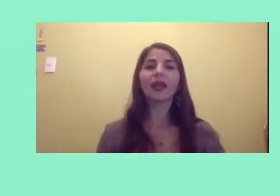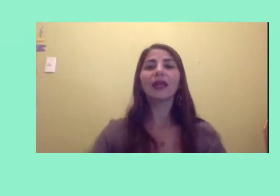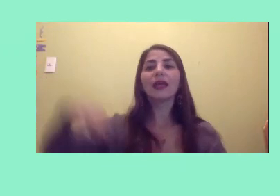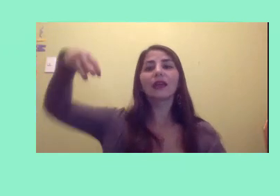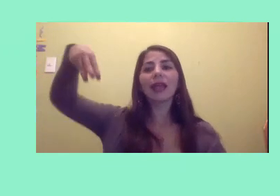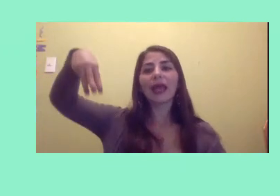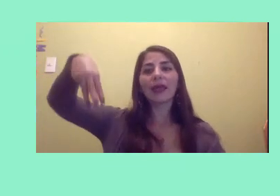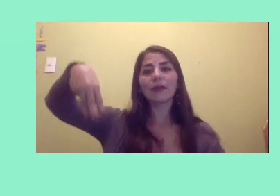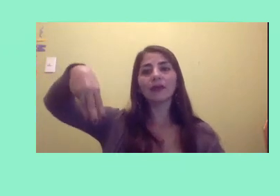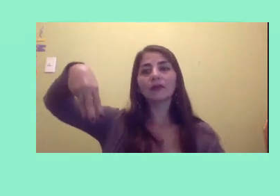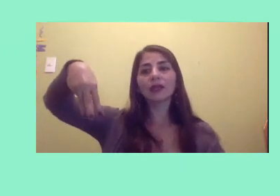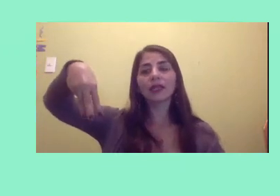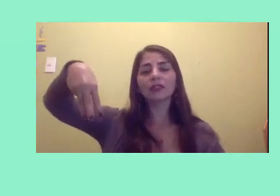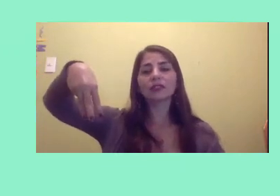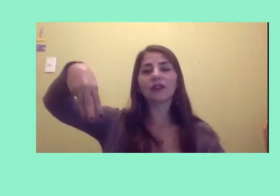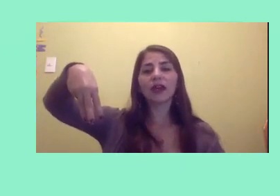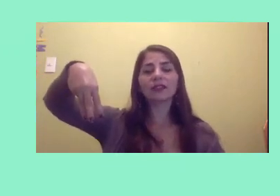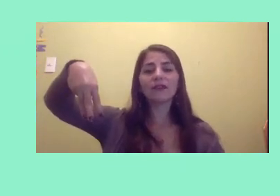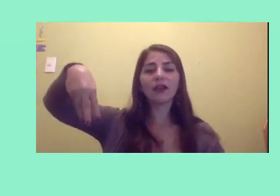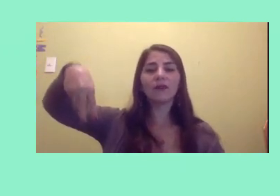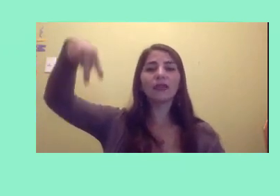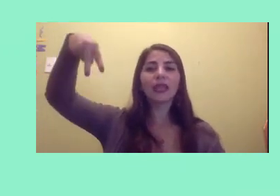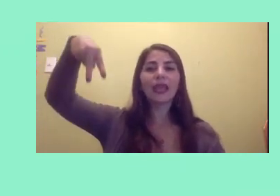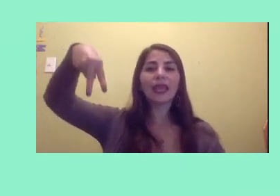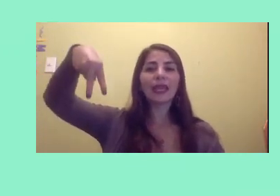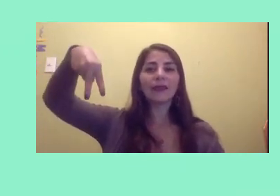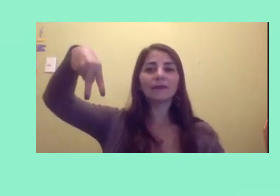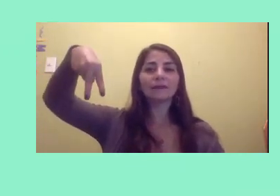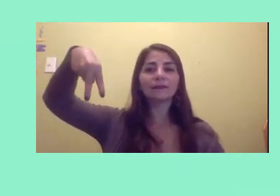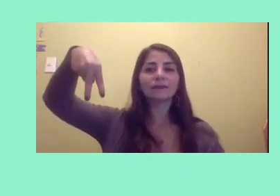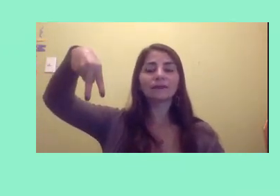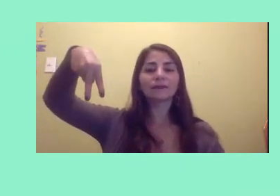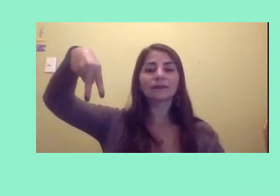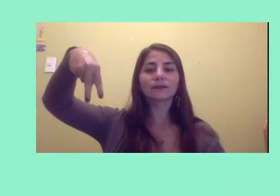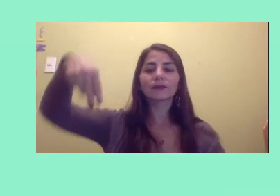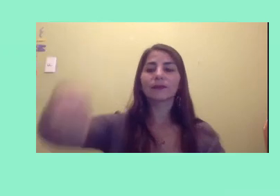L. ¿Ya? La M con una dirección hacia abajo, N.